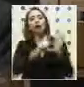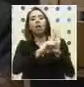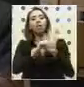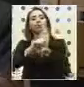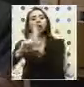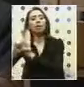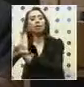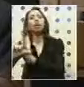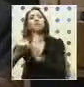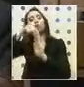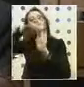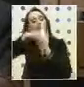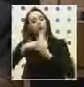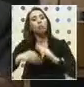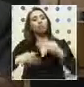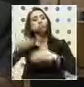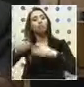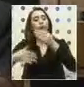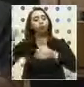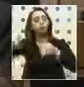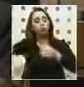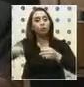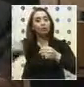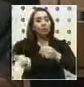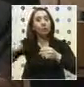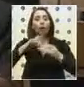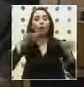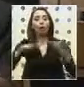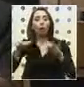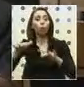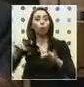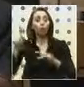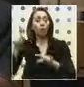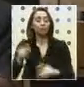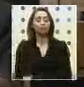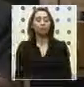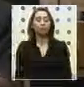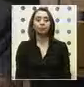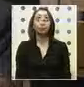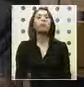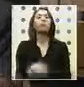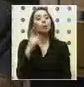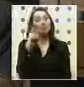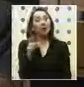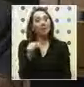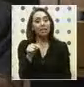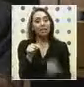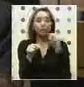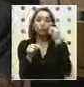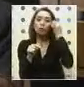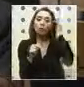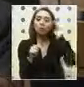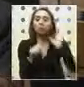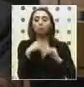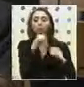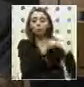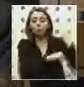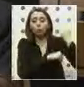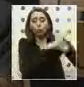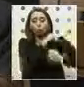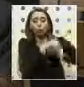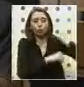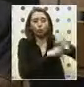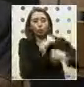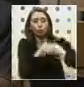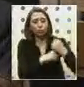aplican diariamente y que son fuente de constante uso en los tribunales de justicia. Pero para ello tuvieron que transcurrir varias décadas en